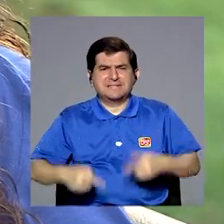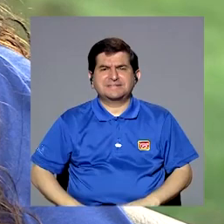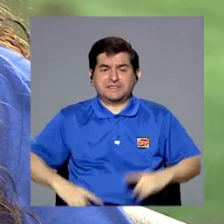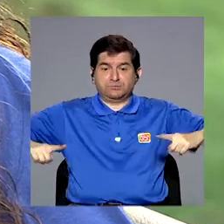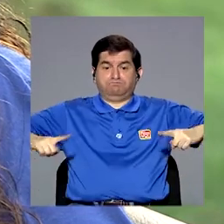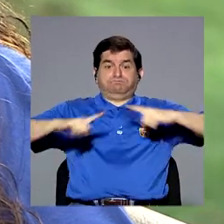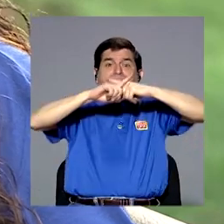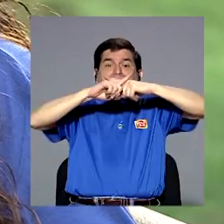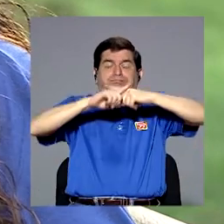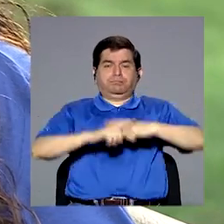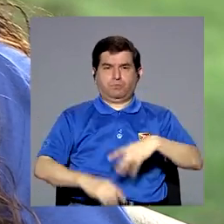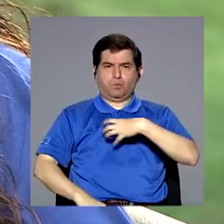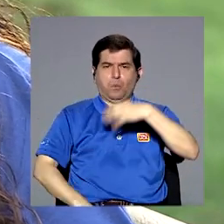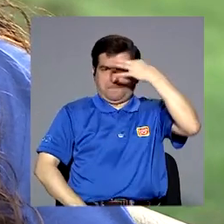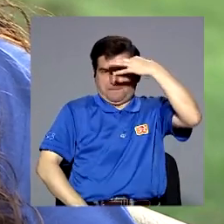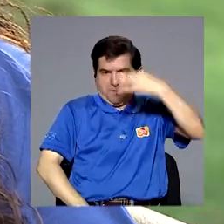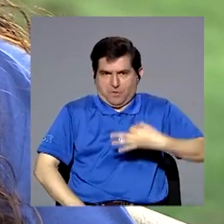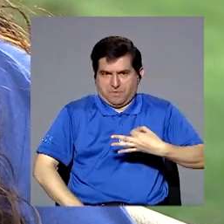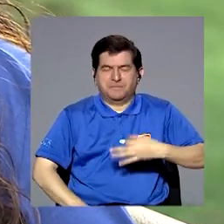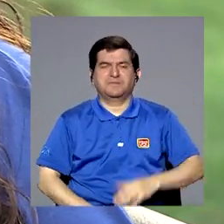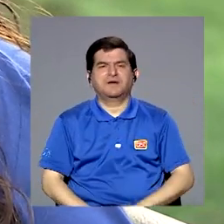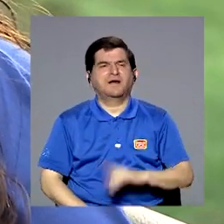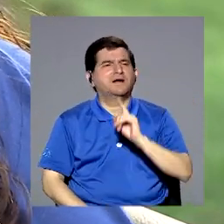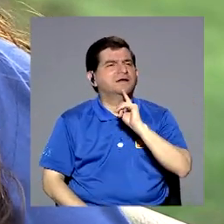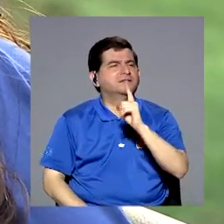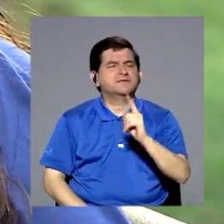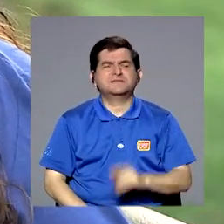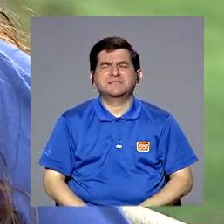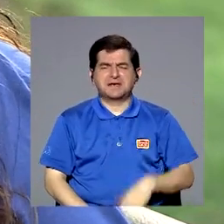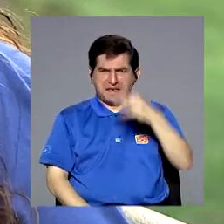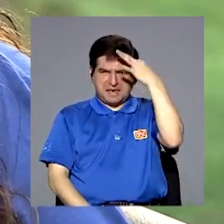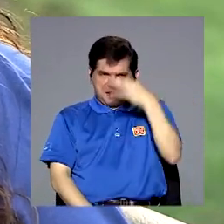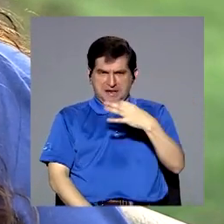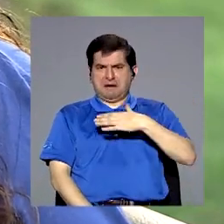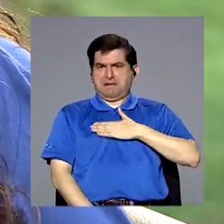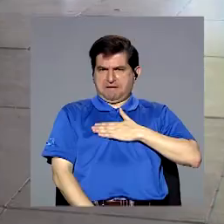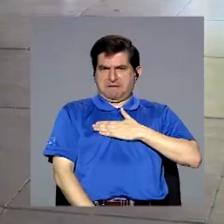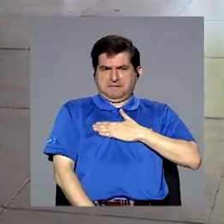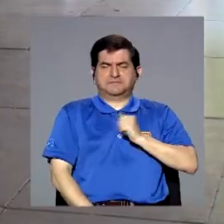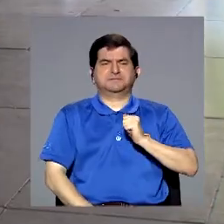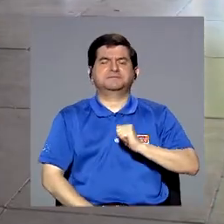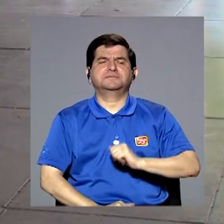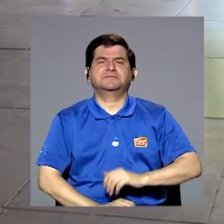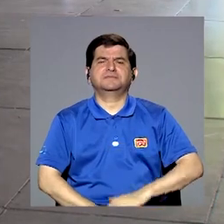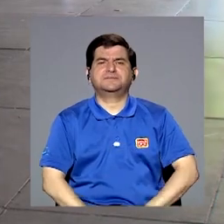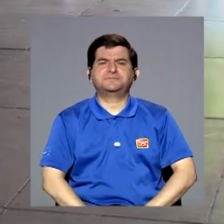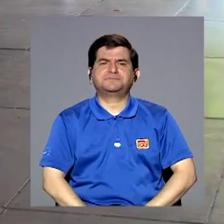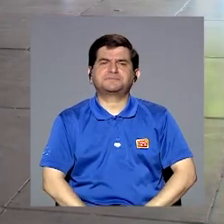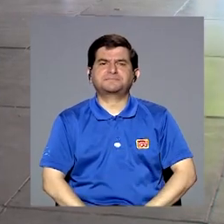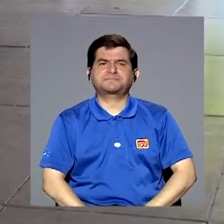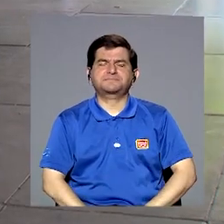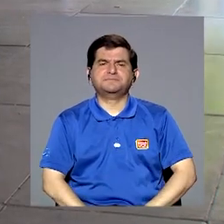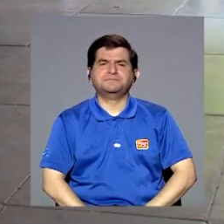choque también con nuestras creencias. Entonces decimos, bueno, nuestra creencia,